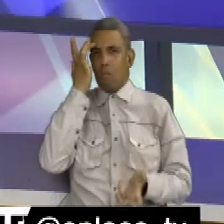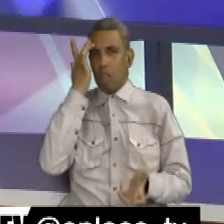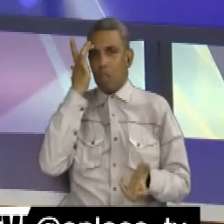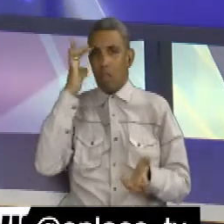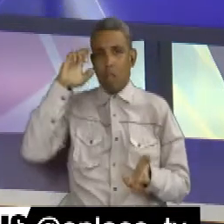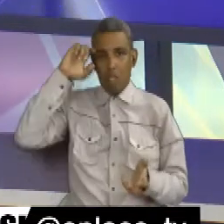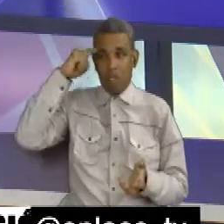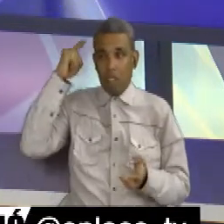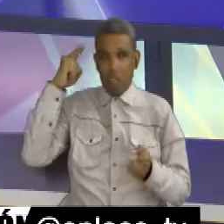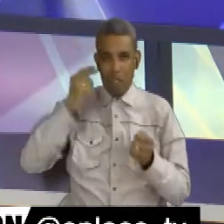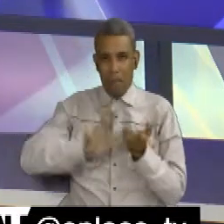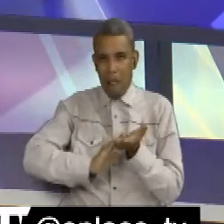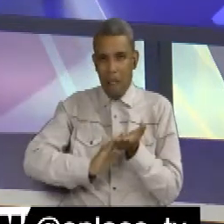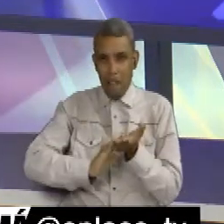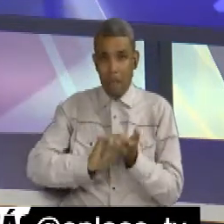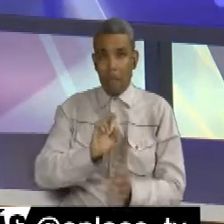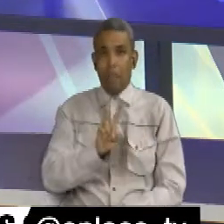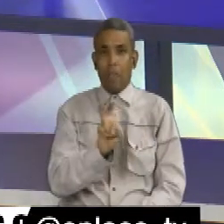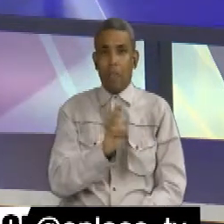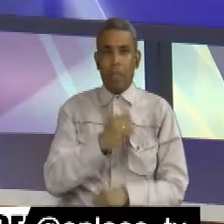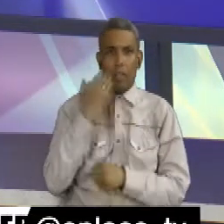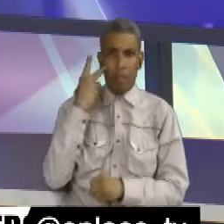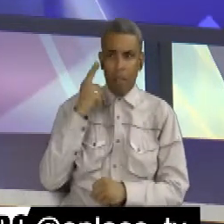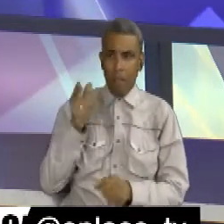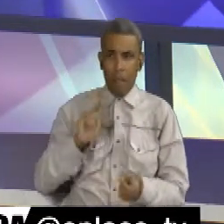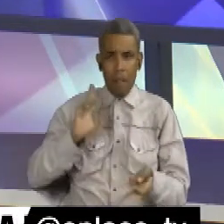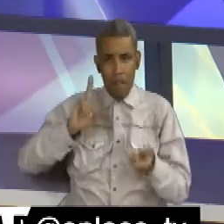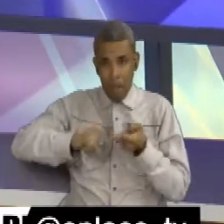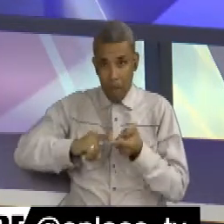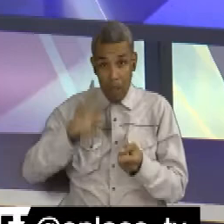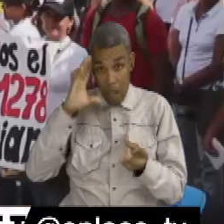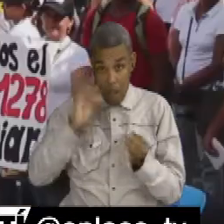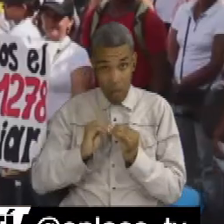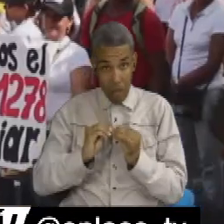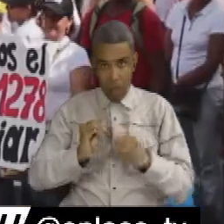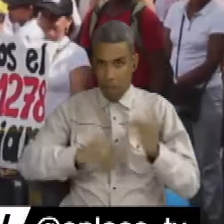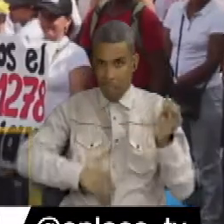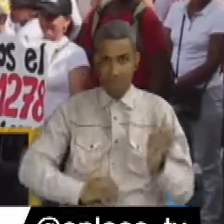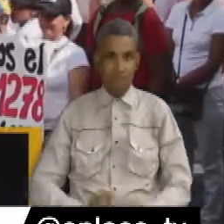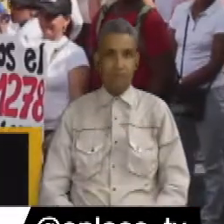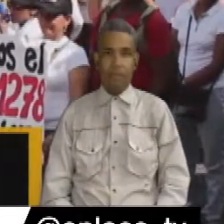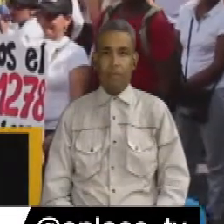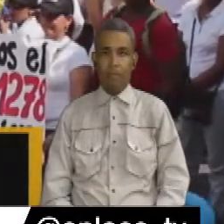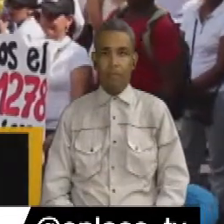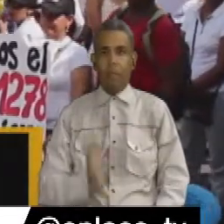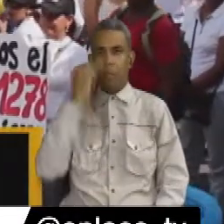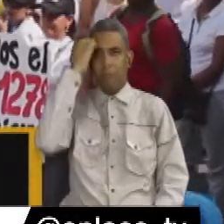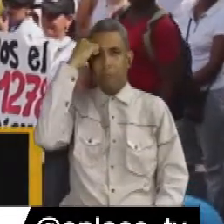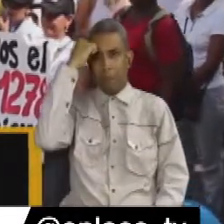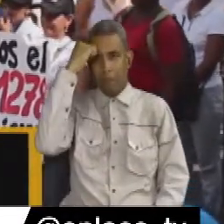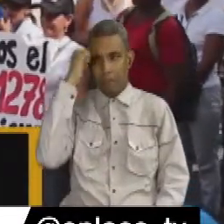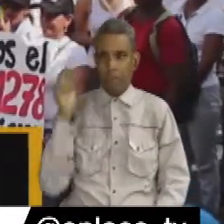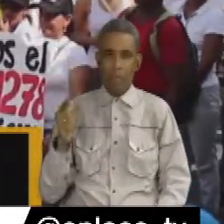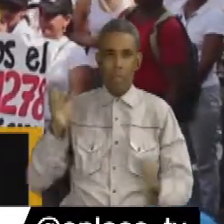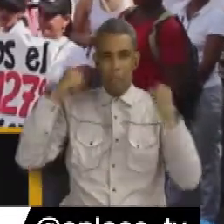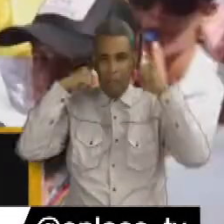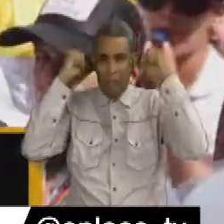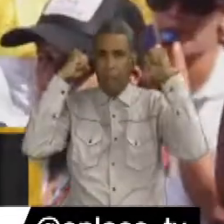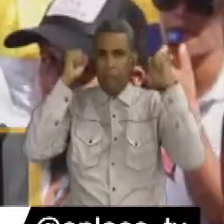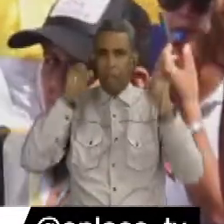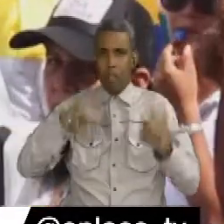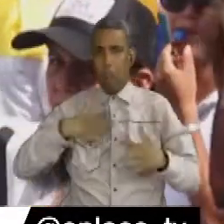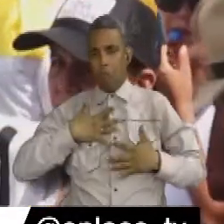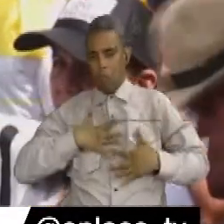gobierno nacional, luego de 27 días de paro, no llegan a acuerdos. Los profesores de Barranca Bermeja protestaron pacíficamente